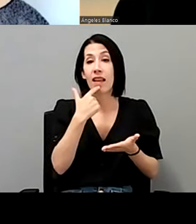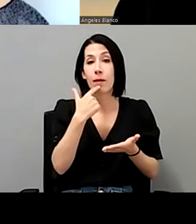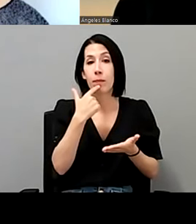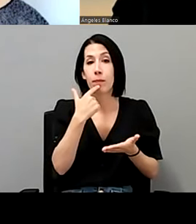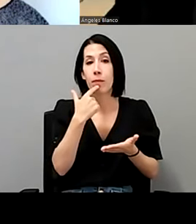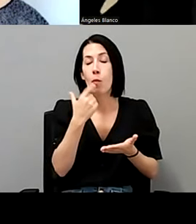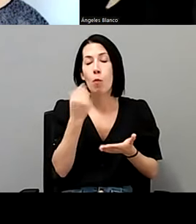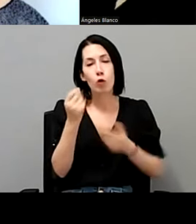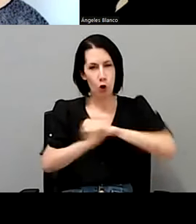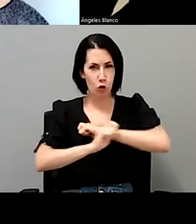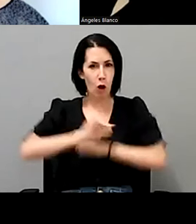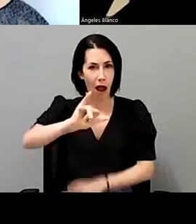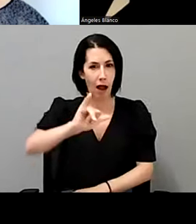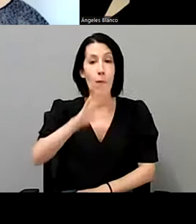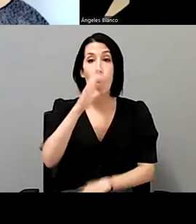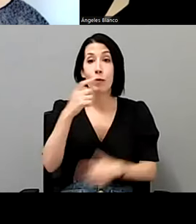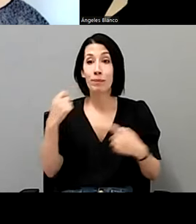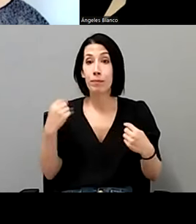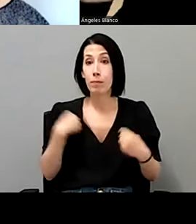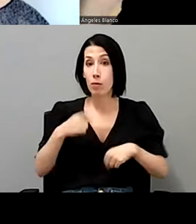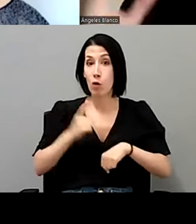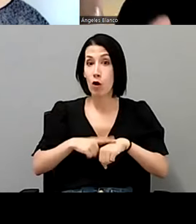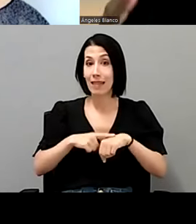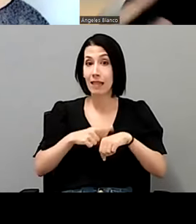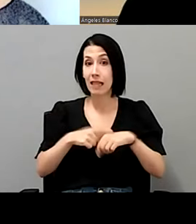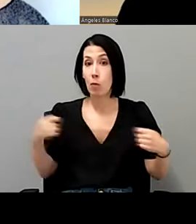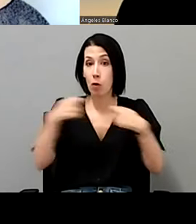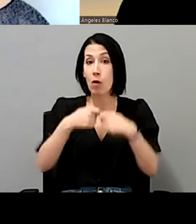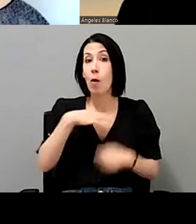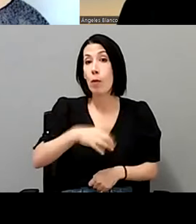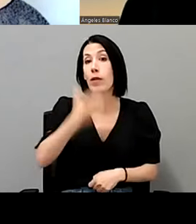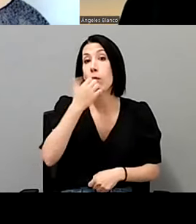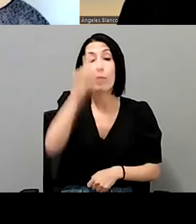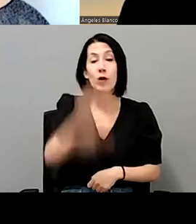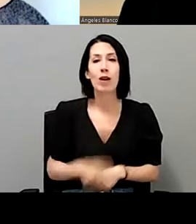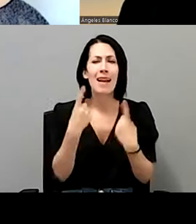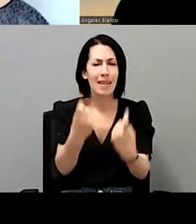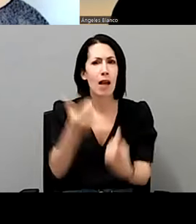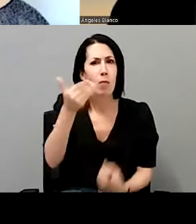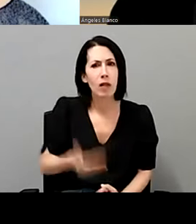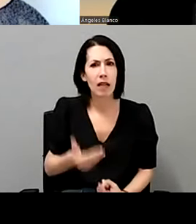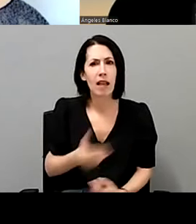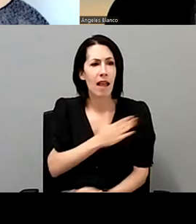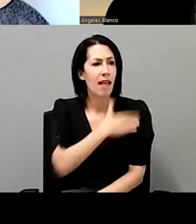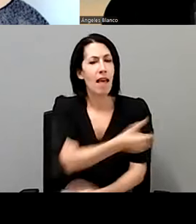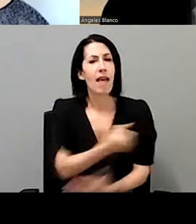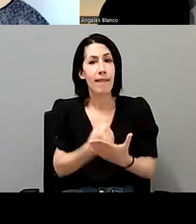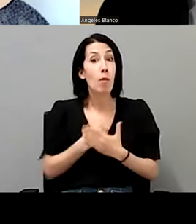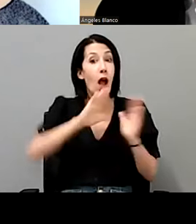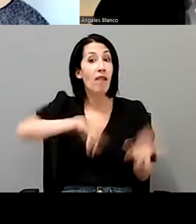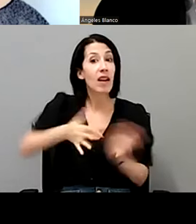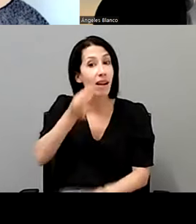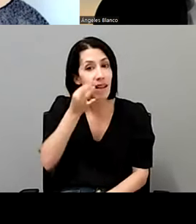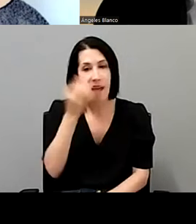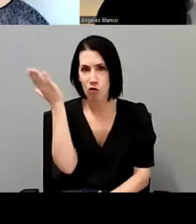tiene mucha trampa, porque es compatible, pero al final para una persona con grandes necesidades de apoyo en la práctica no lo es, porque te dicen que